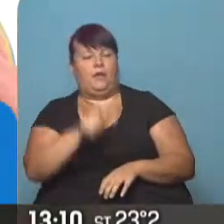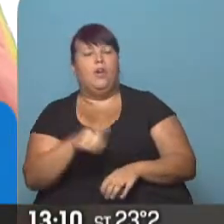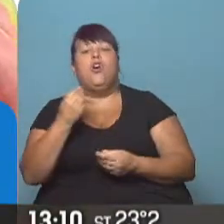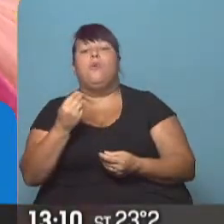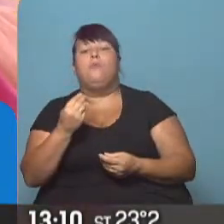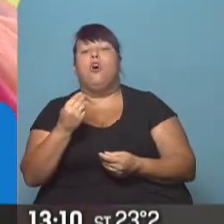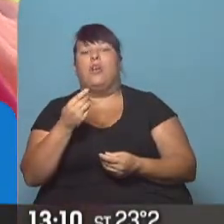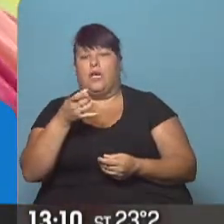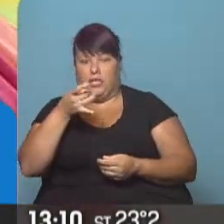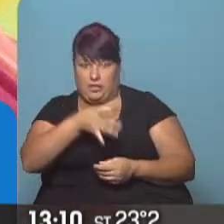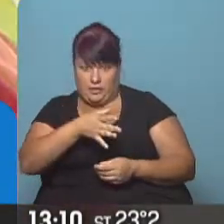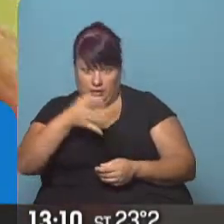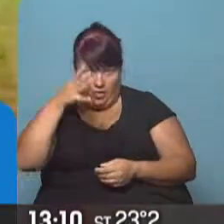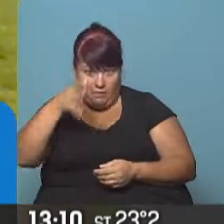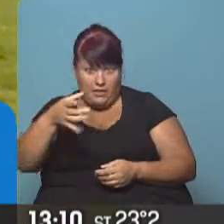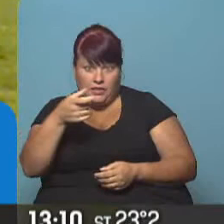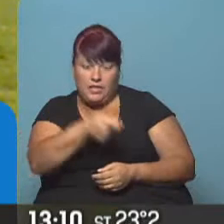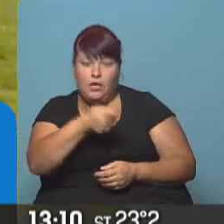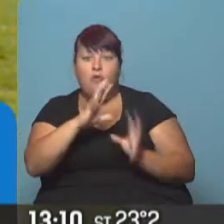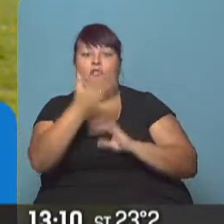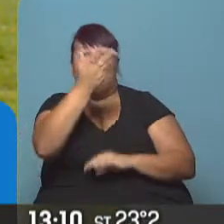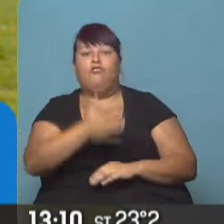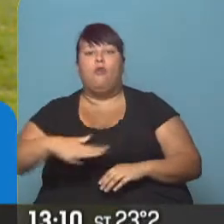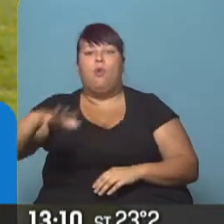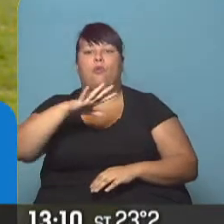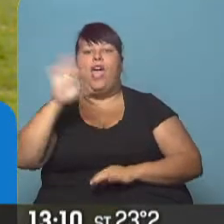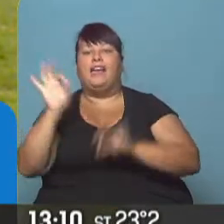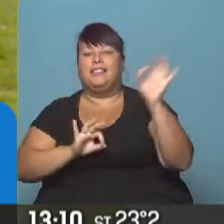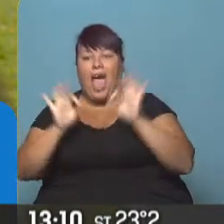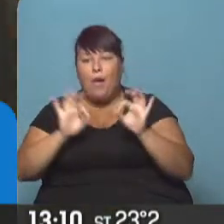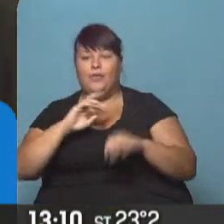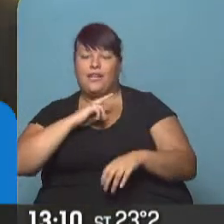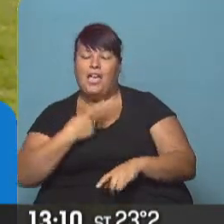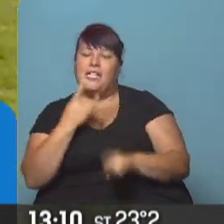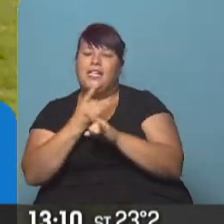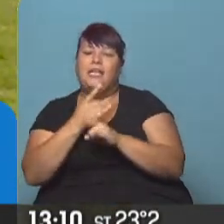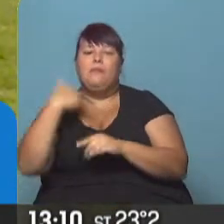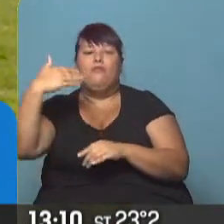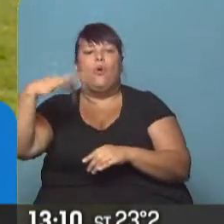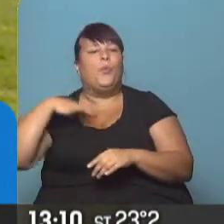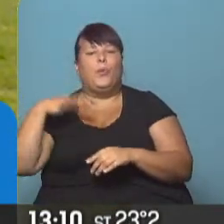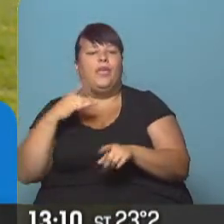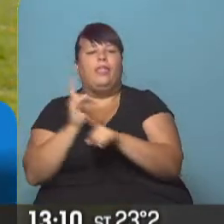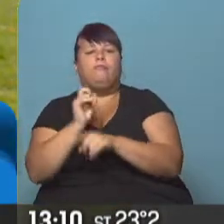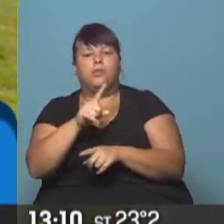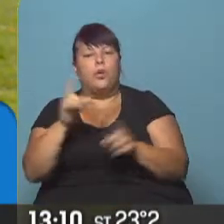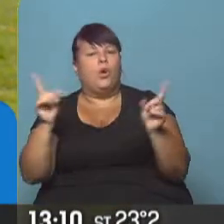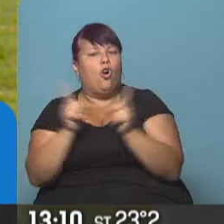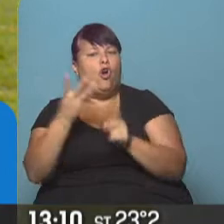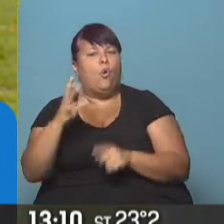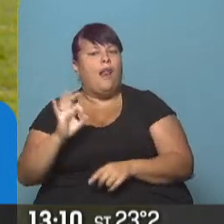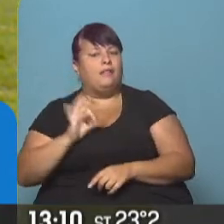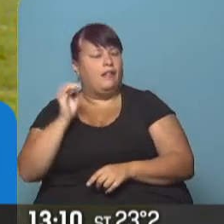género por la alevosía que tuvo, por la condición de la comunidad travesti, que siempre tiene una expectativa de vida más o menos de 40 años